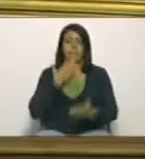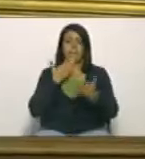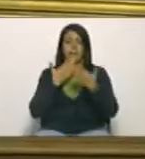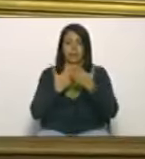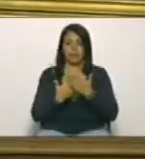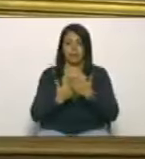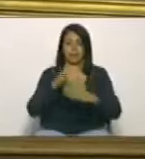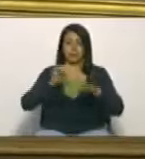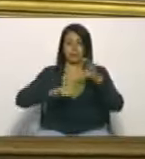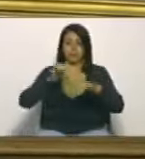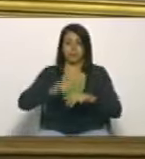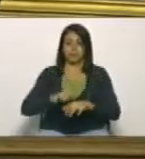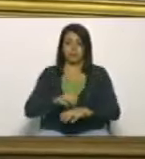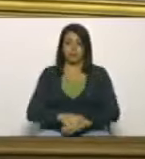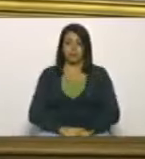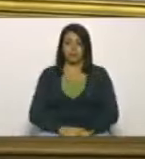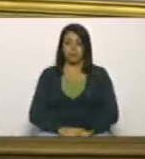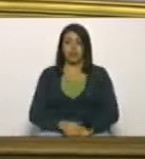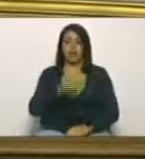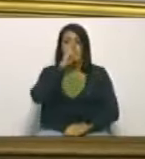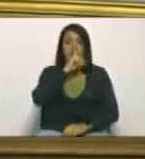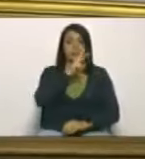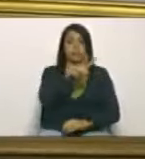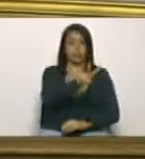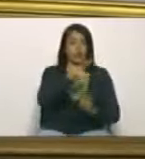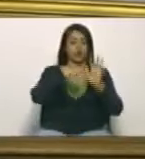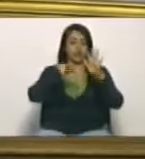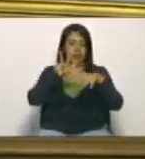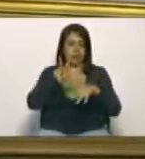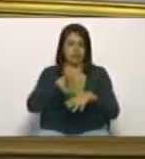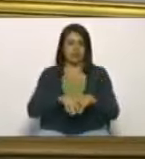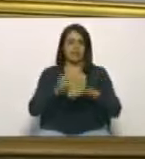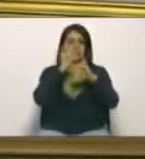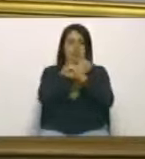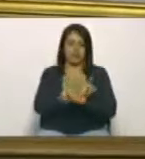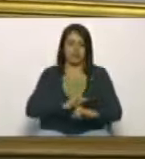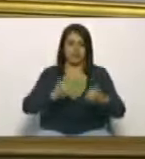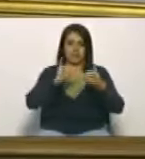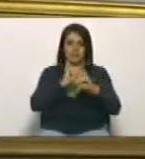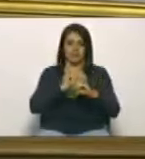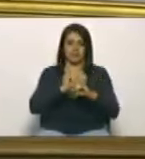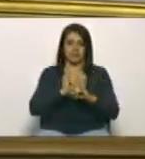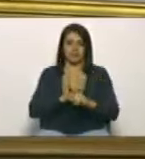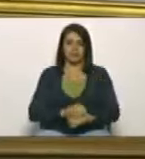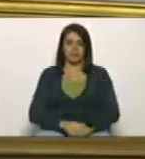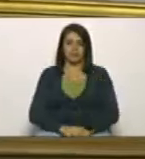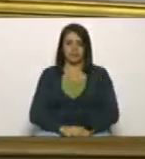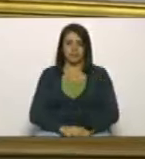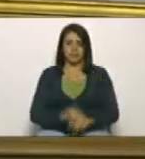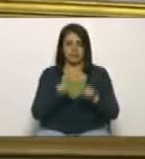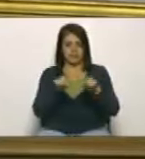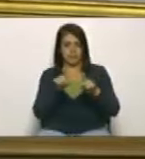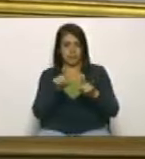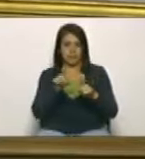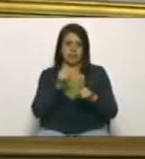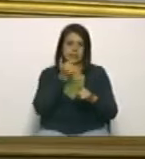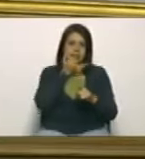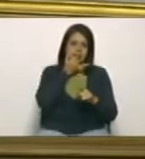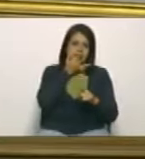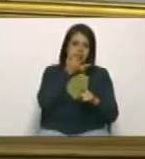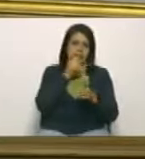Gracias, subsecretario. Es año 213 de la Independencia. Un error de lectura